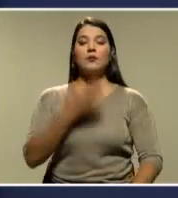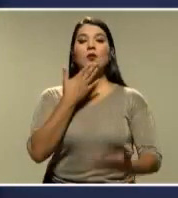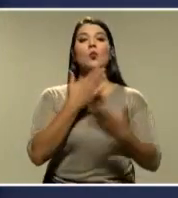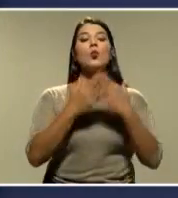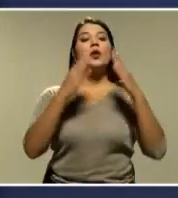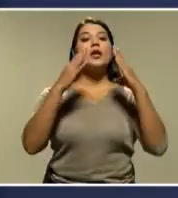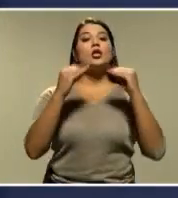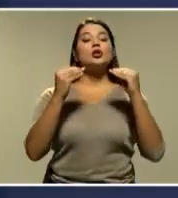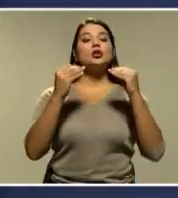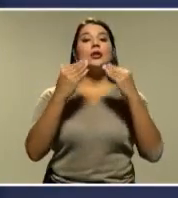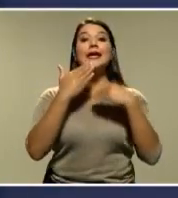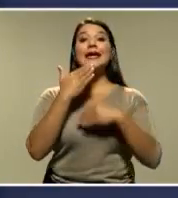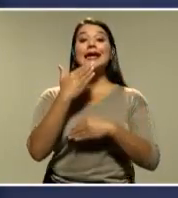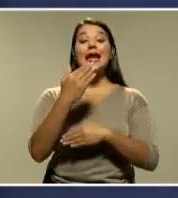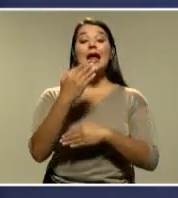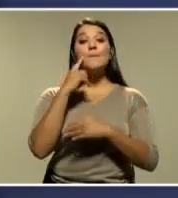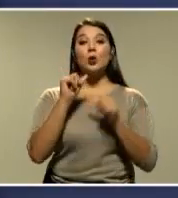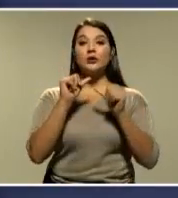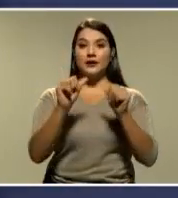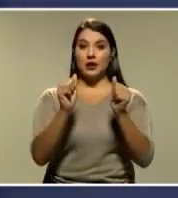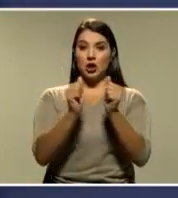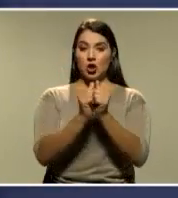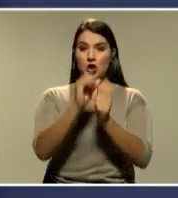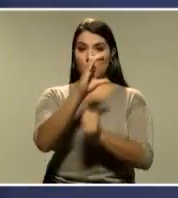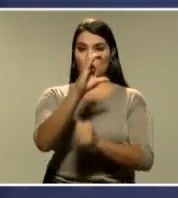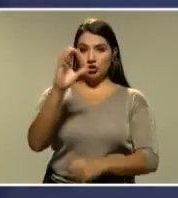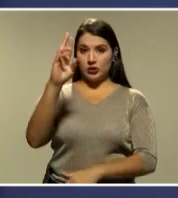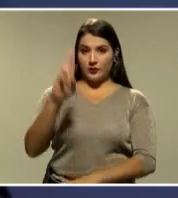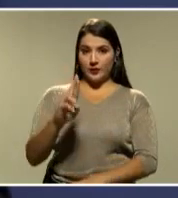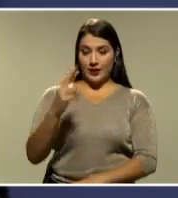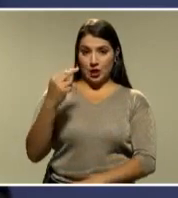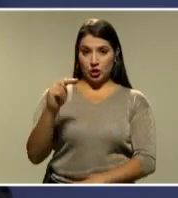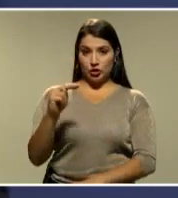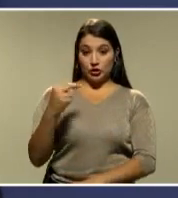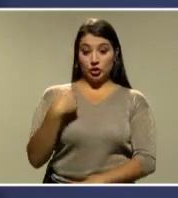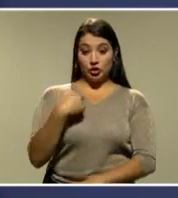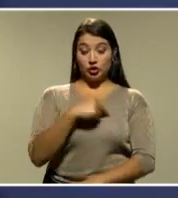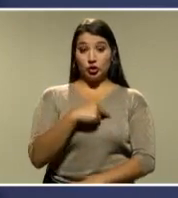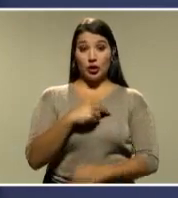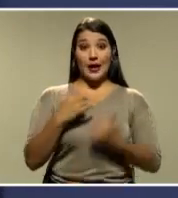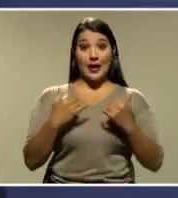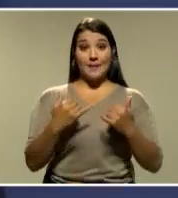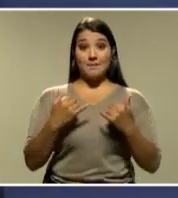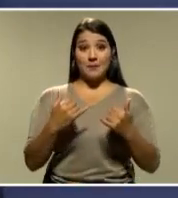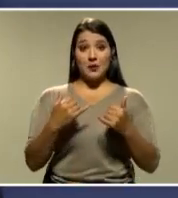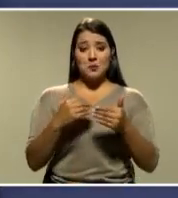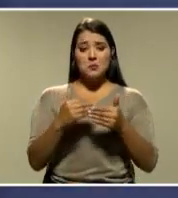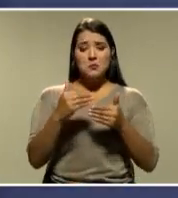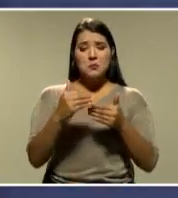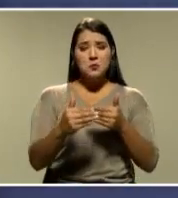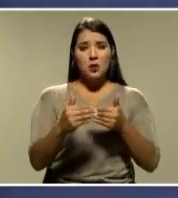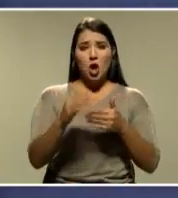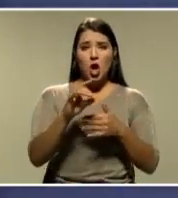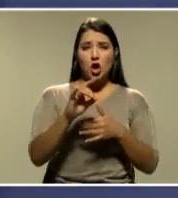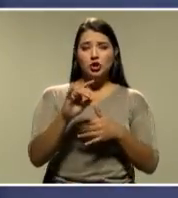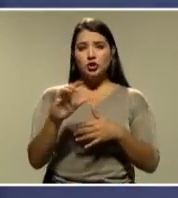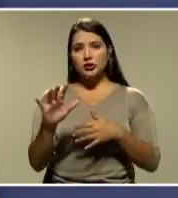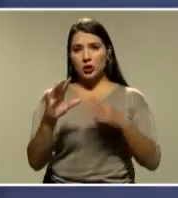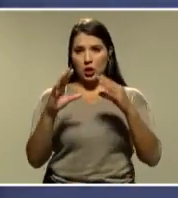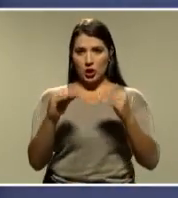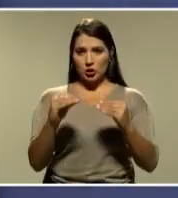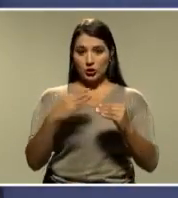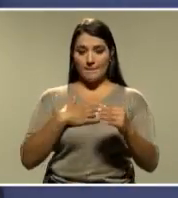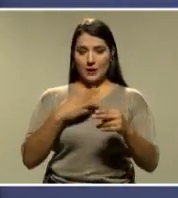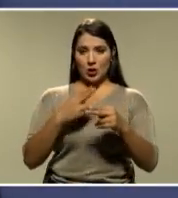Buenas noches, gracias por continuar en la señal de Costa Rica Noticias. Estamos en vivo, pasadita a las 8:05 de la noche. Soy